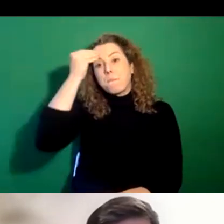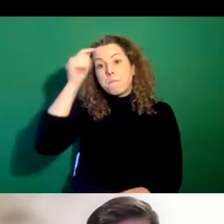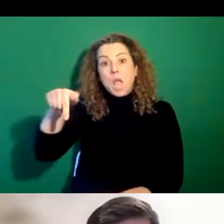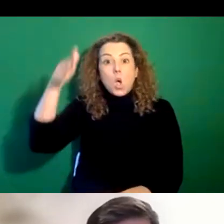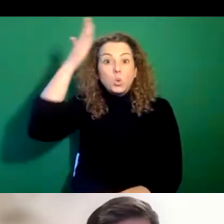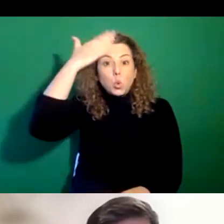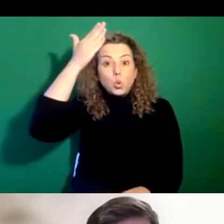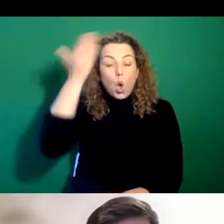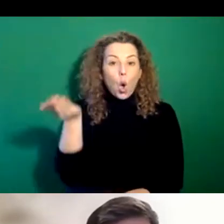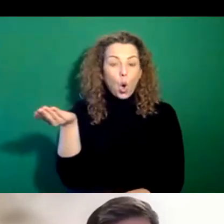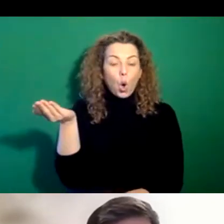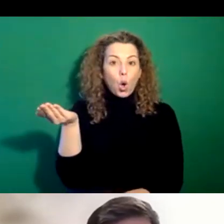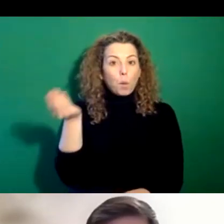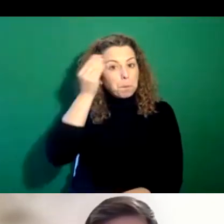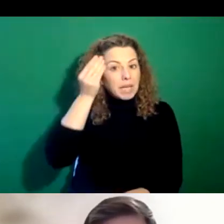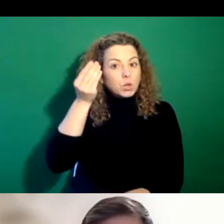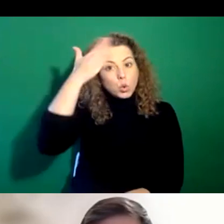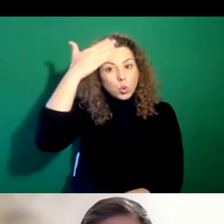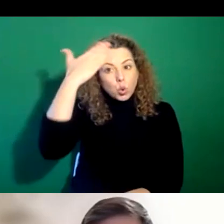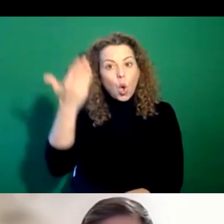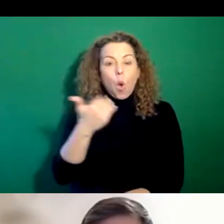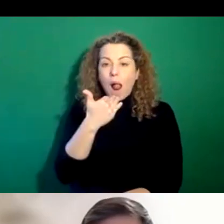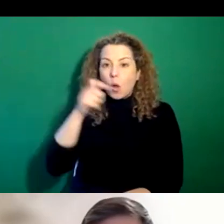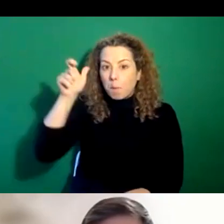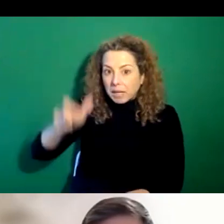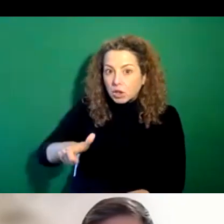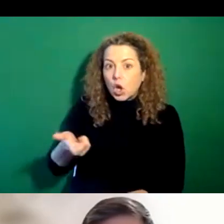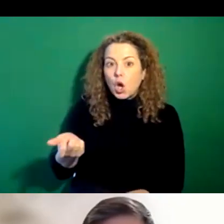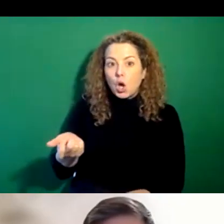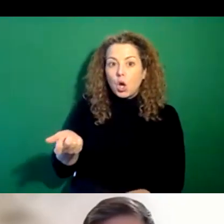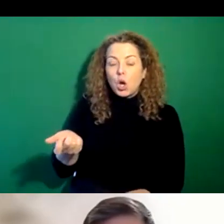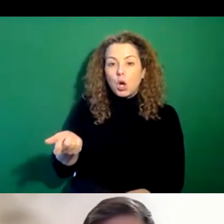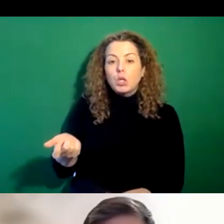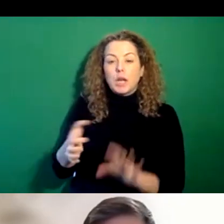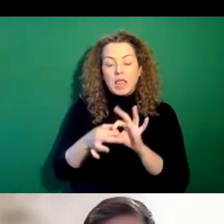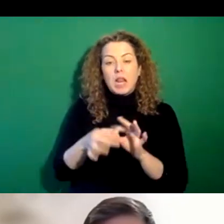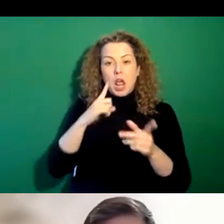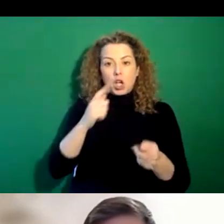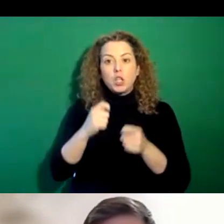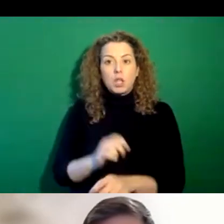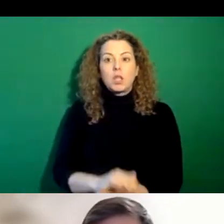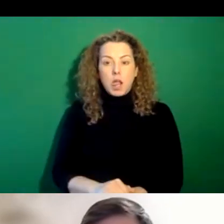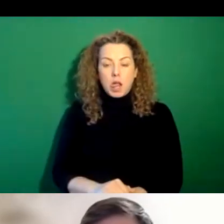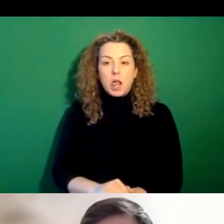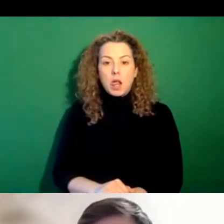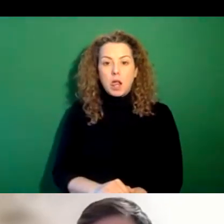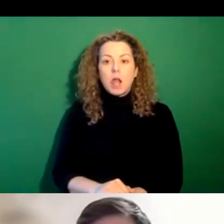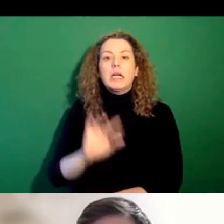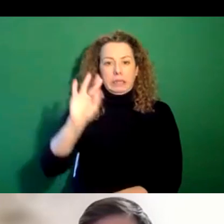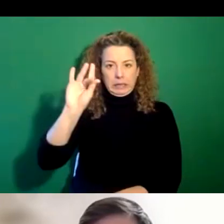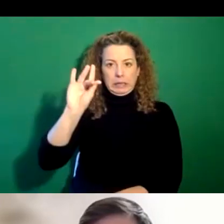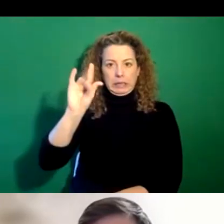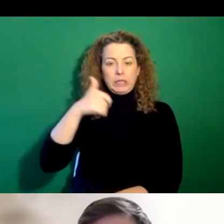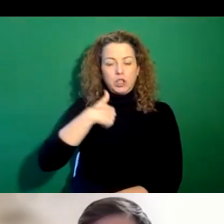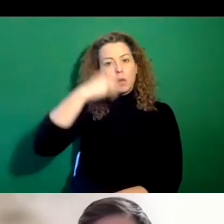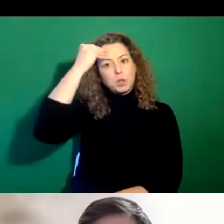tutor de la persona que recibe la contención, ¿no? Entiendo que